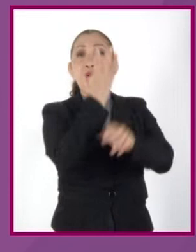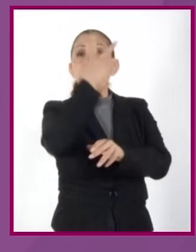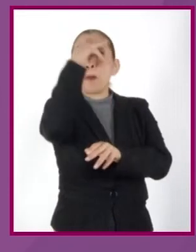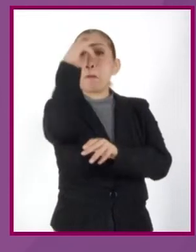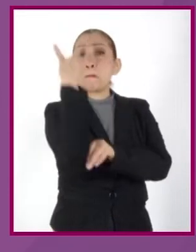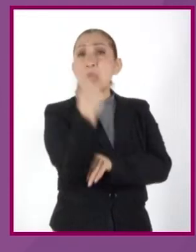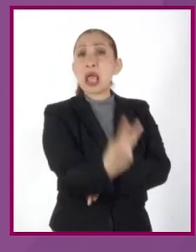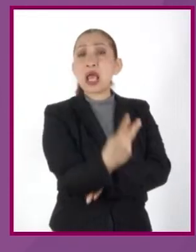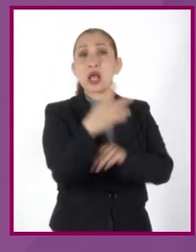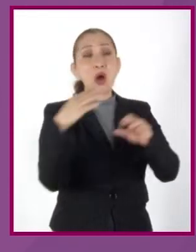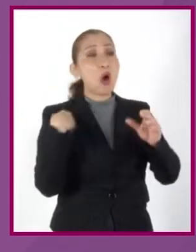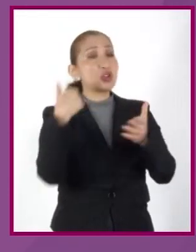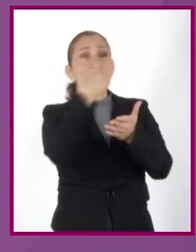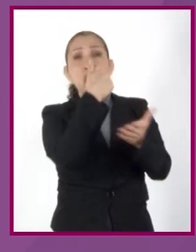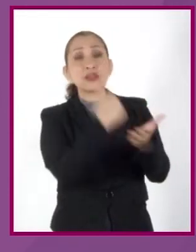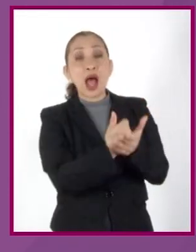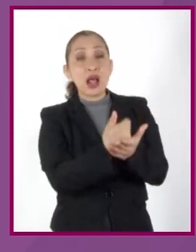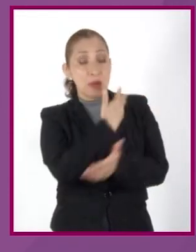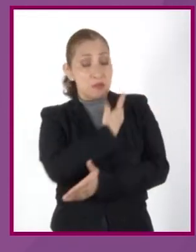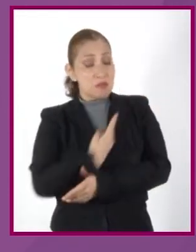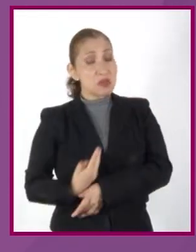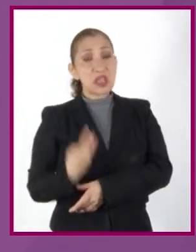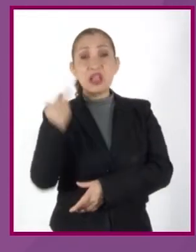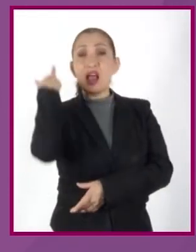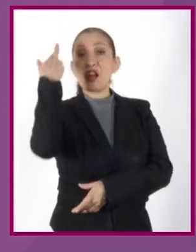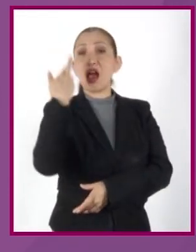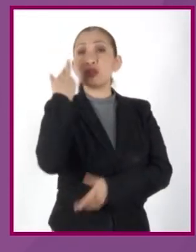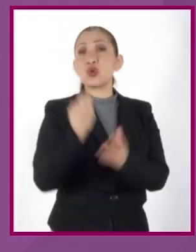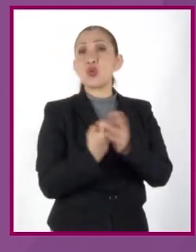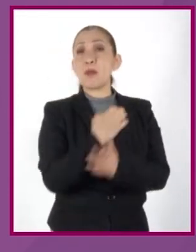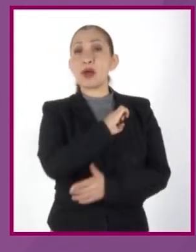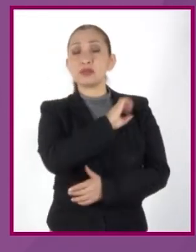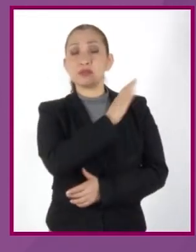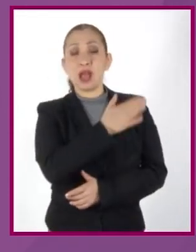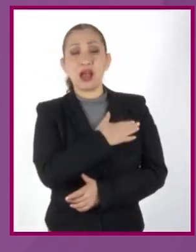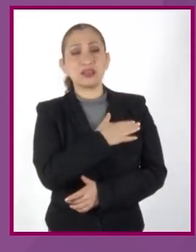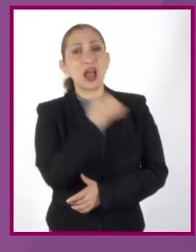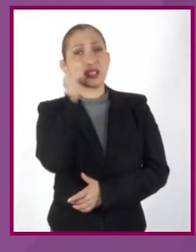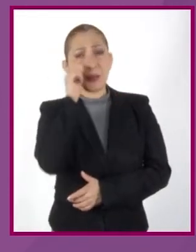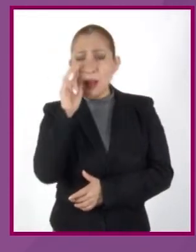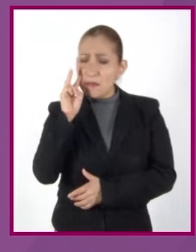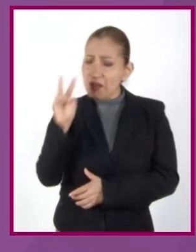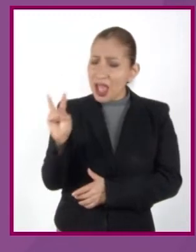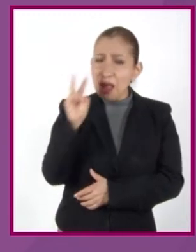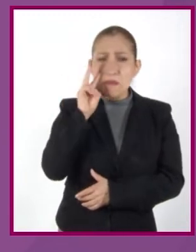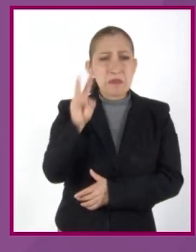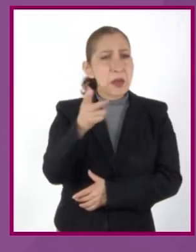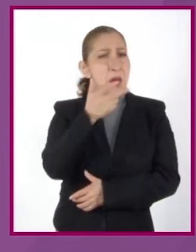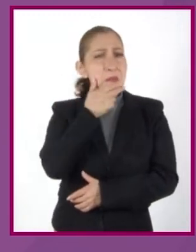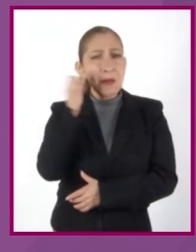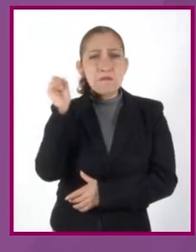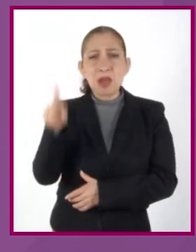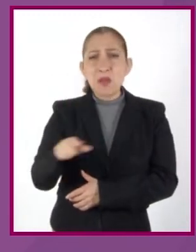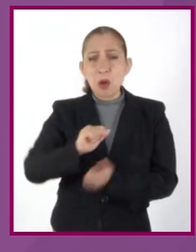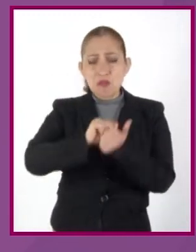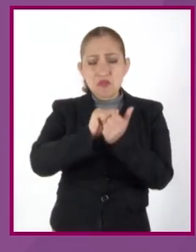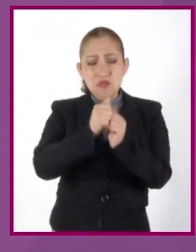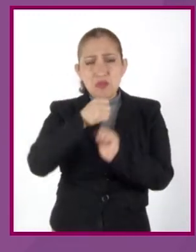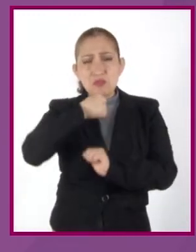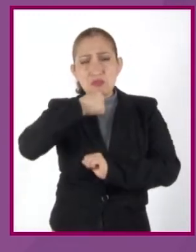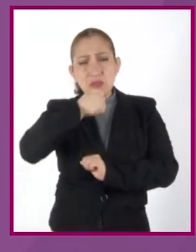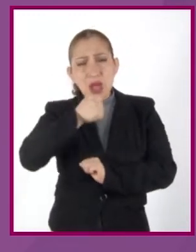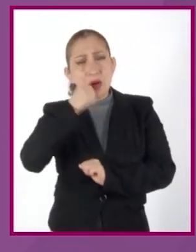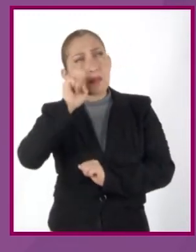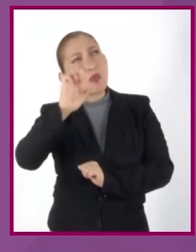México, capital del virreinato de la Nueva España. Siempre se le había visto allí, envejeciendo junto con